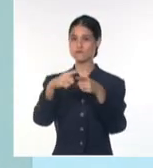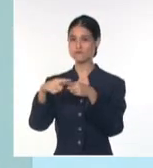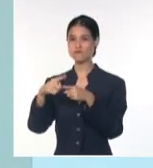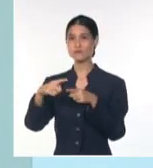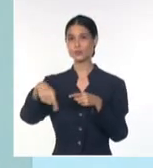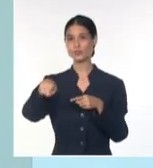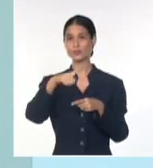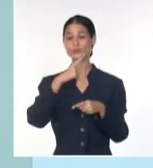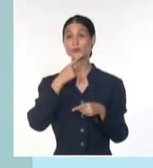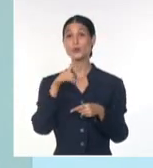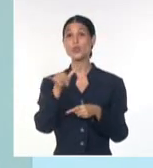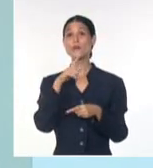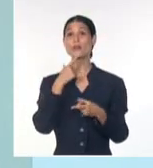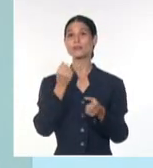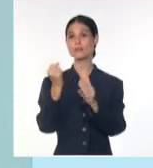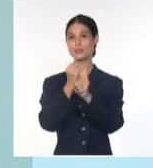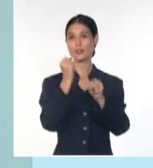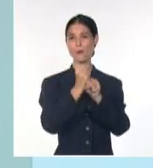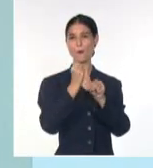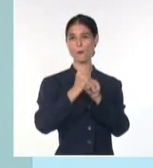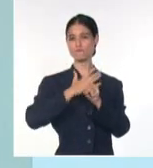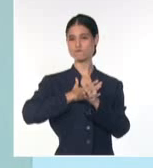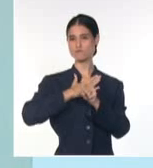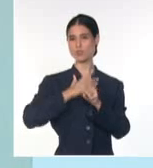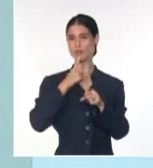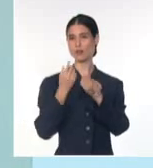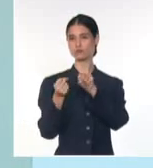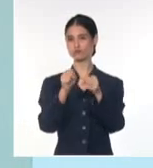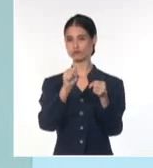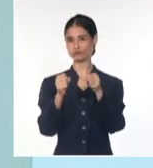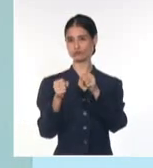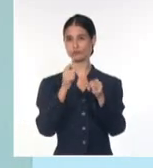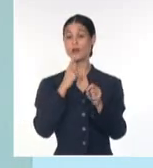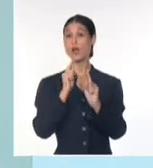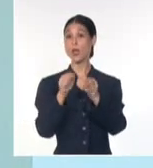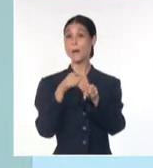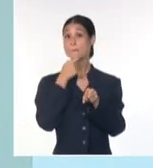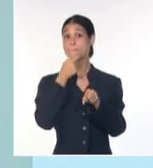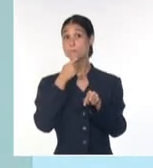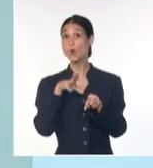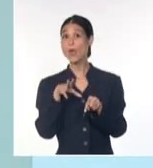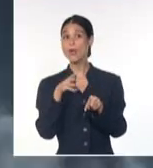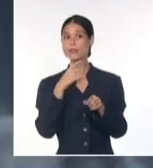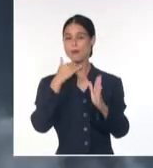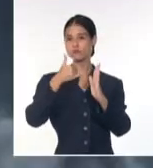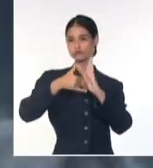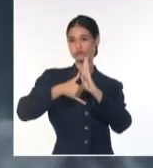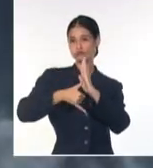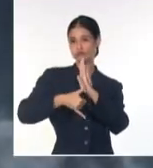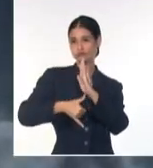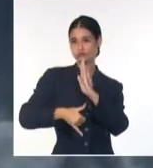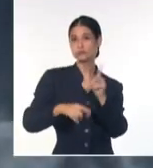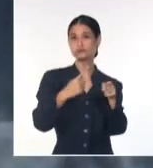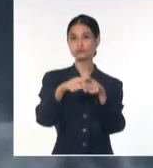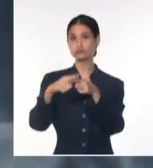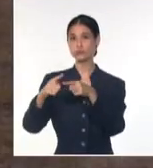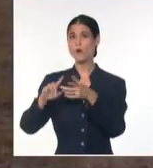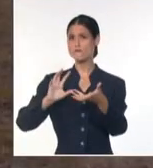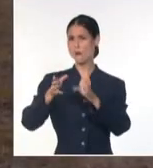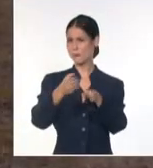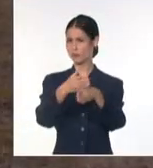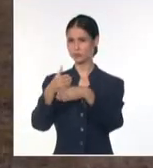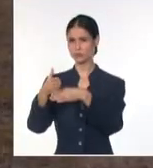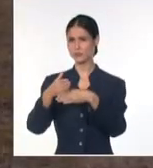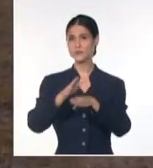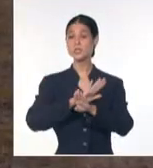los productores tienen segura la fuente de abasto en esas posiciones, que pueden ser de pozo profundo o superficial. Directivos dieron a conocer